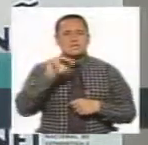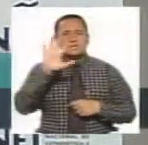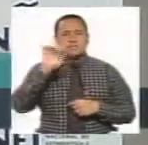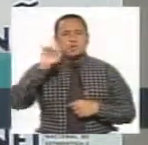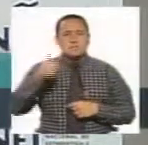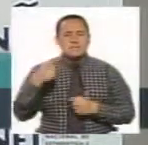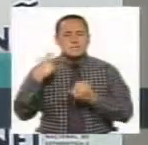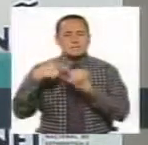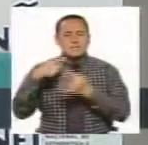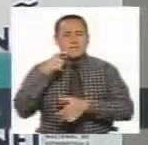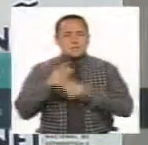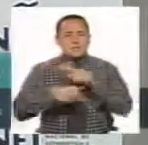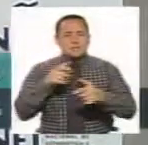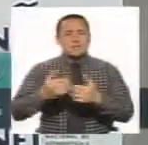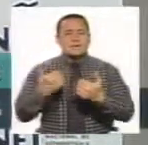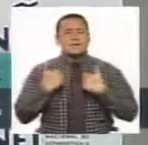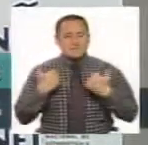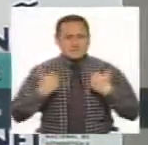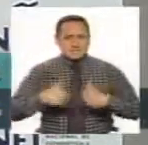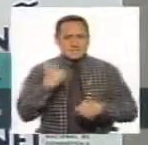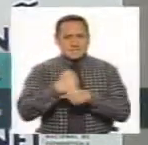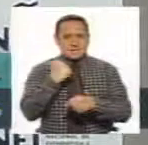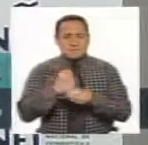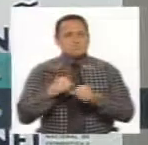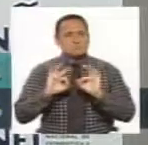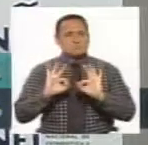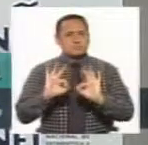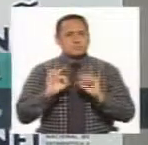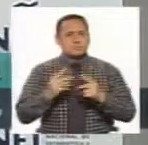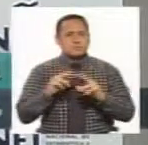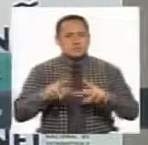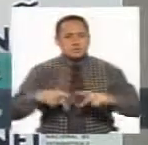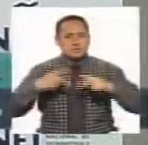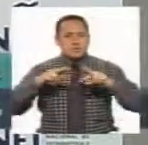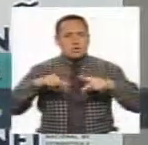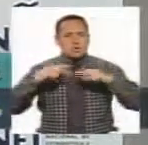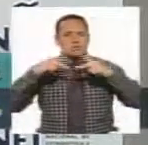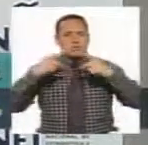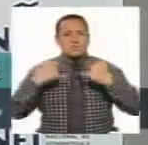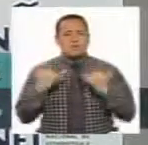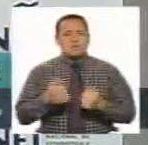2.835.000 personas que tienen un empleo adecuado, incrementándose en